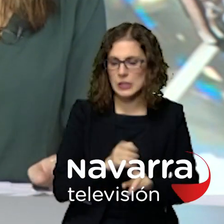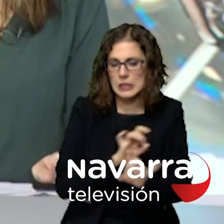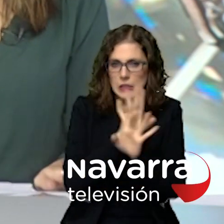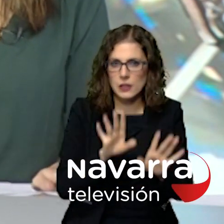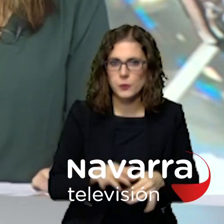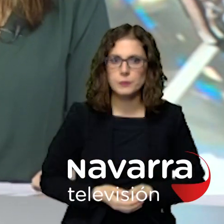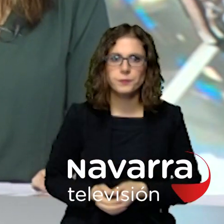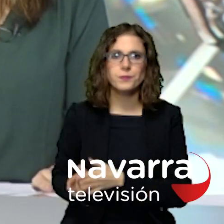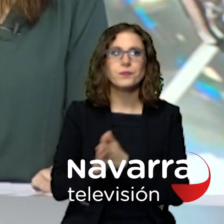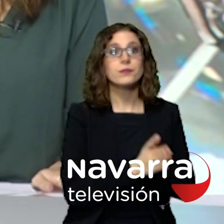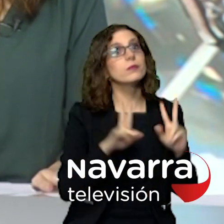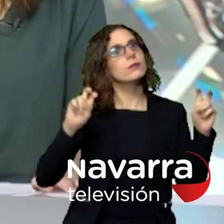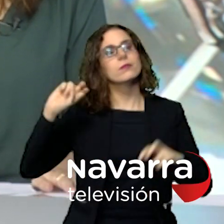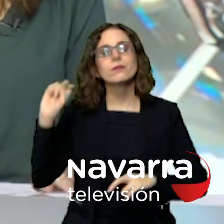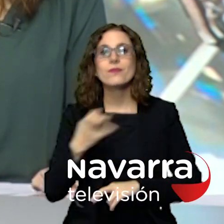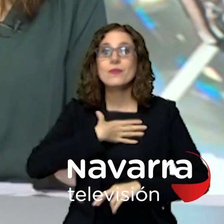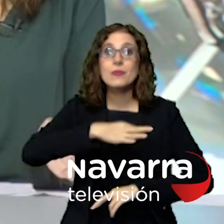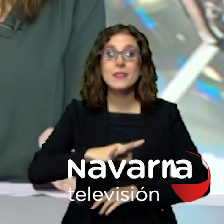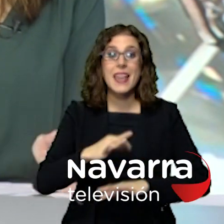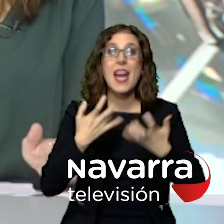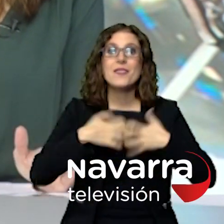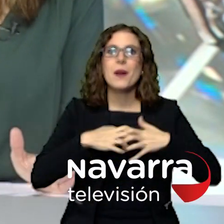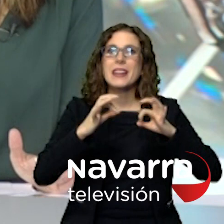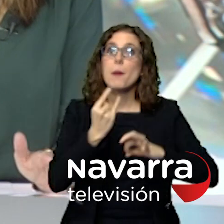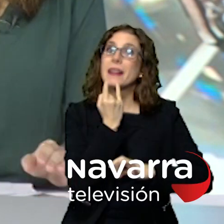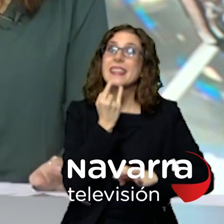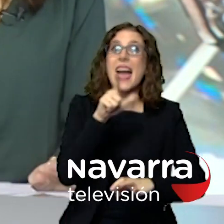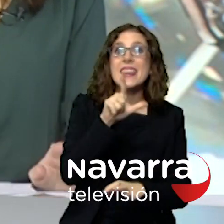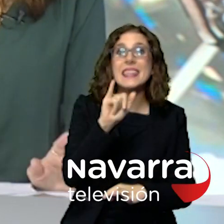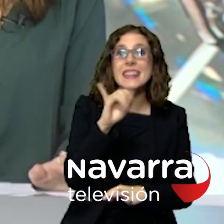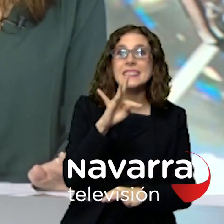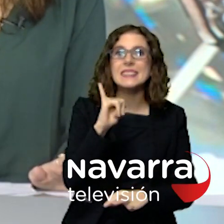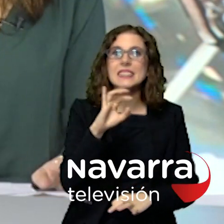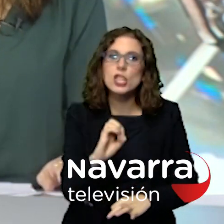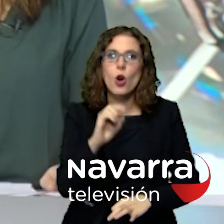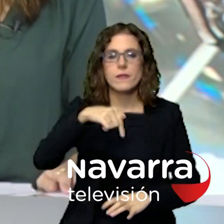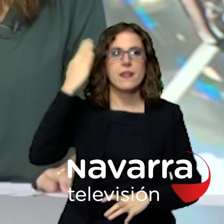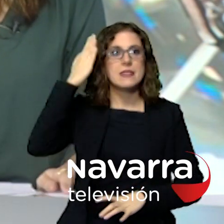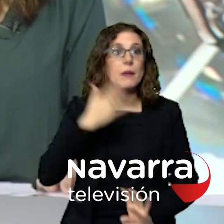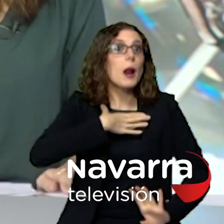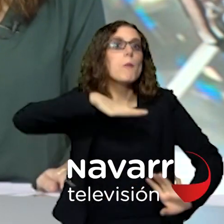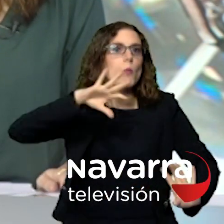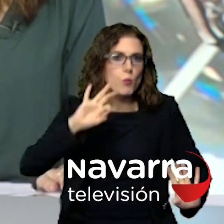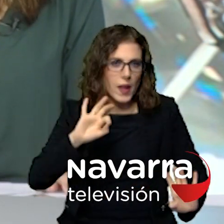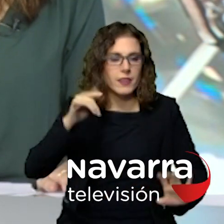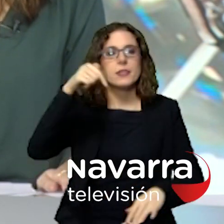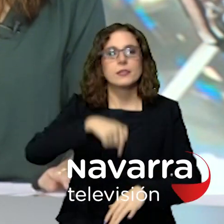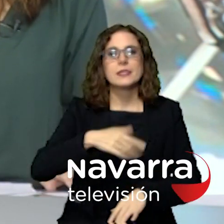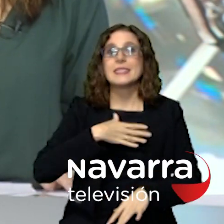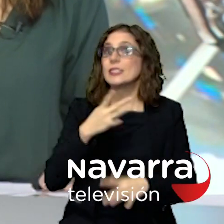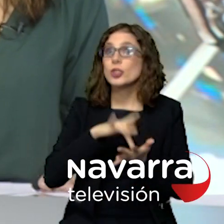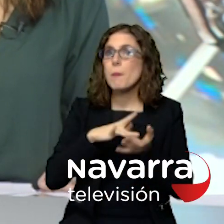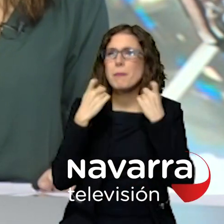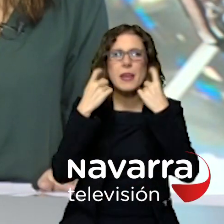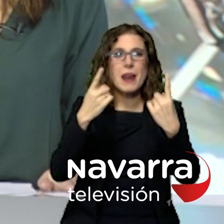llegada de una fábrica de baterías de litio para coches eléctricos a Navarra, se juega hoy. Sería la primera fábrica en instalarse en España. Una delegación